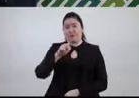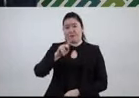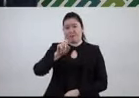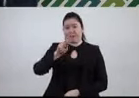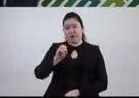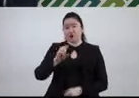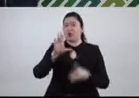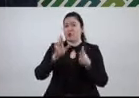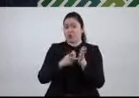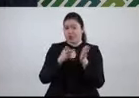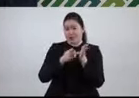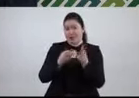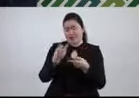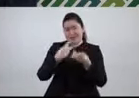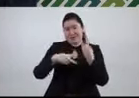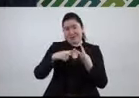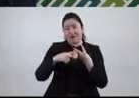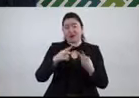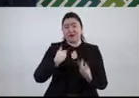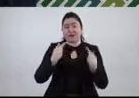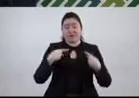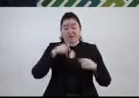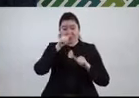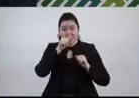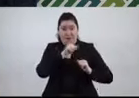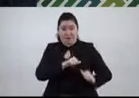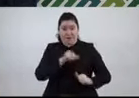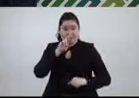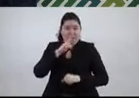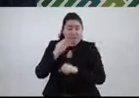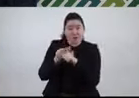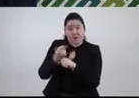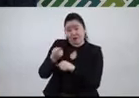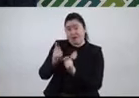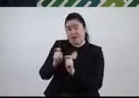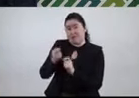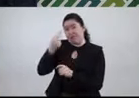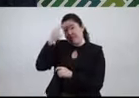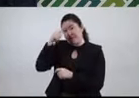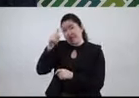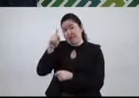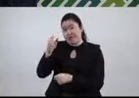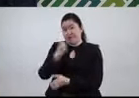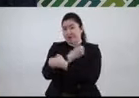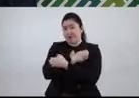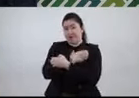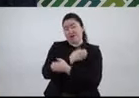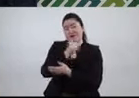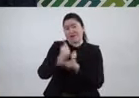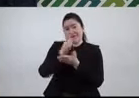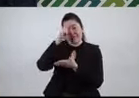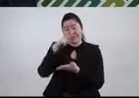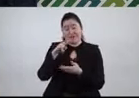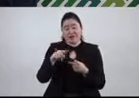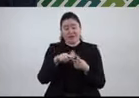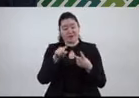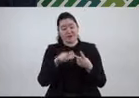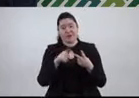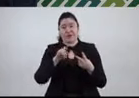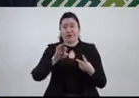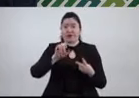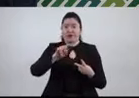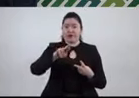Autoridad Educativa Federal en la Ciudad de México, nuestra compañera Cristina Cruz, también, que tenemos una gran coordinación,